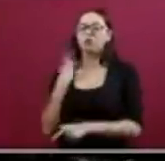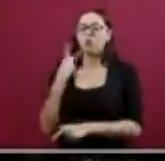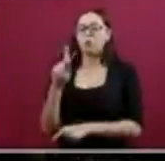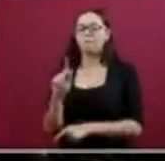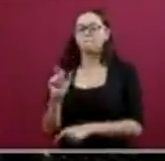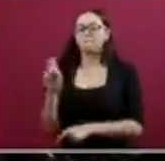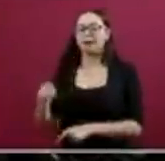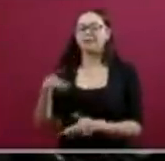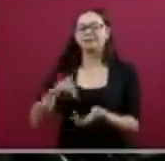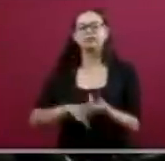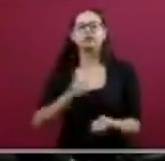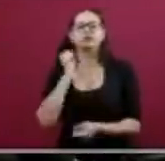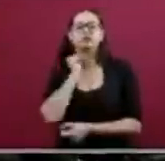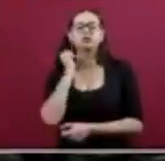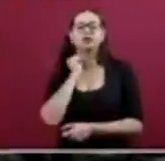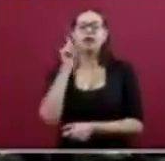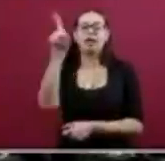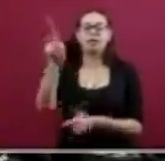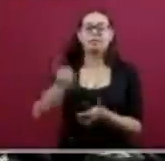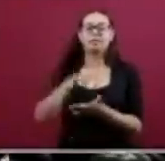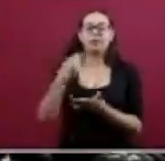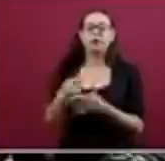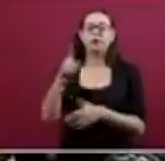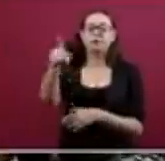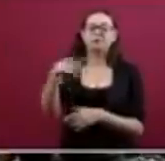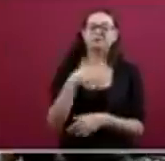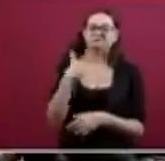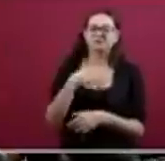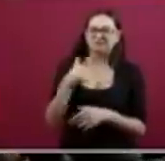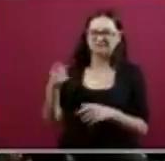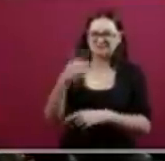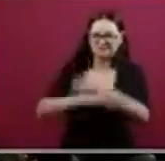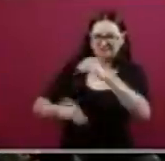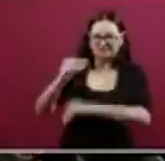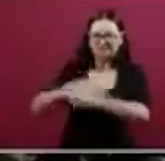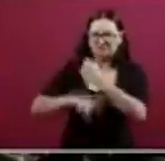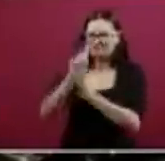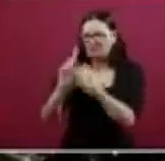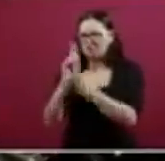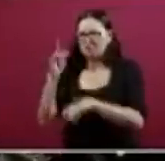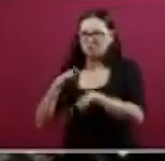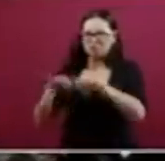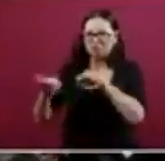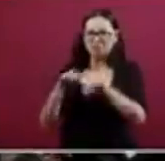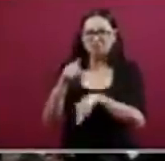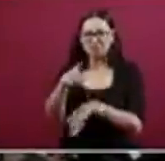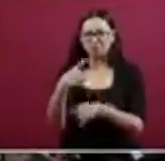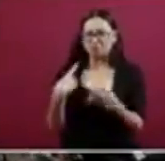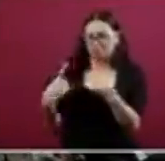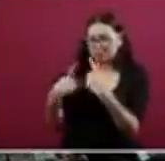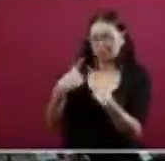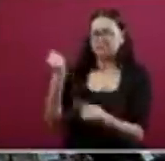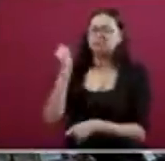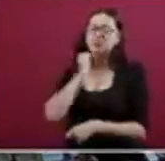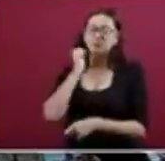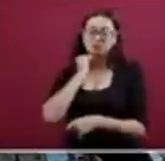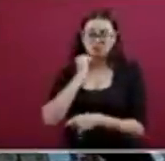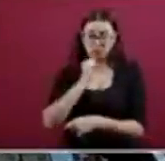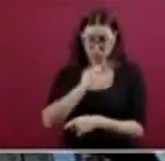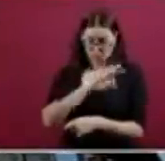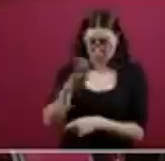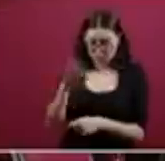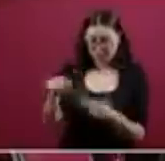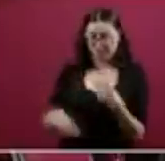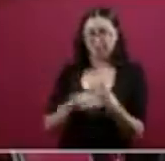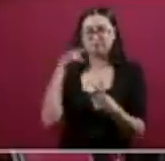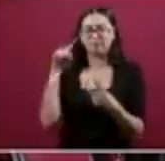de estos conflictos laborales en Tamaulipas. ¿Considera usted que es así y, en todo caso, si buscará un diálogo con el senador? La segunda pregunta sería, ¿cuál va a ser